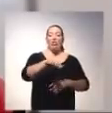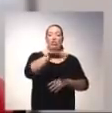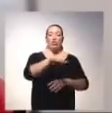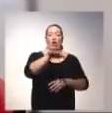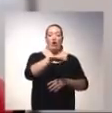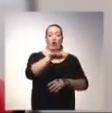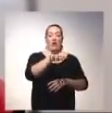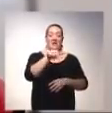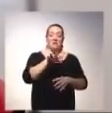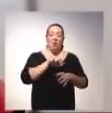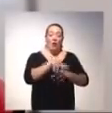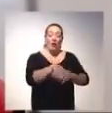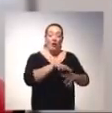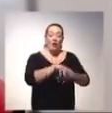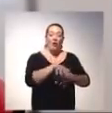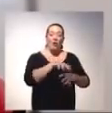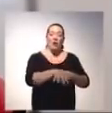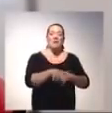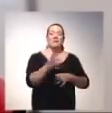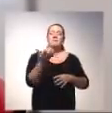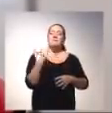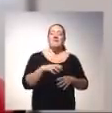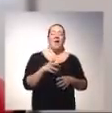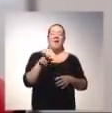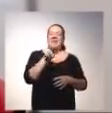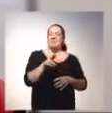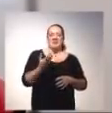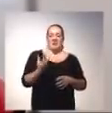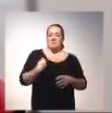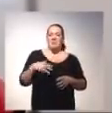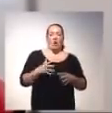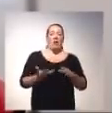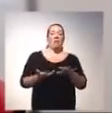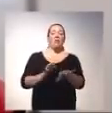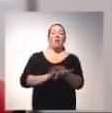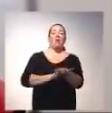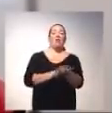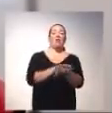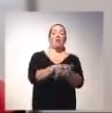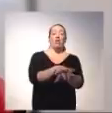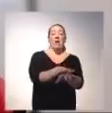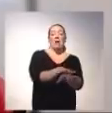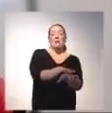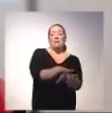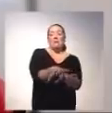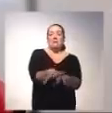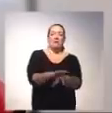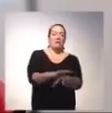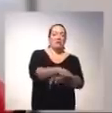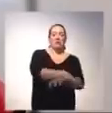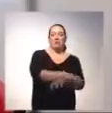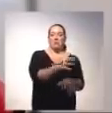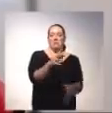oeste. Estas coladas iban sobre zonas ya preexistentes y rebosaban puntualmente en algunos de los tubos